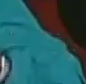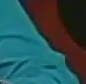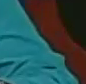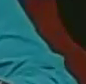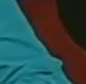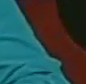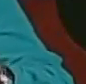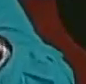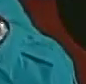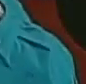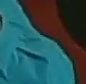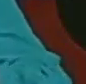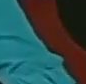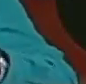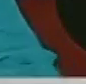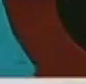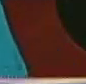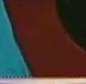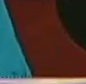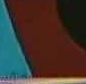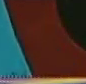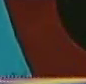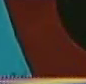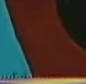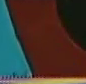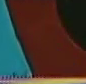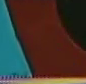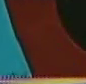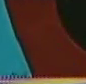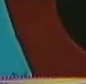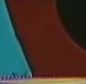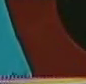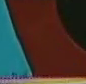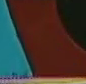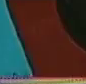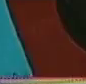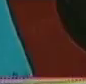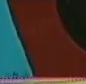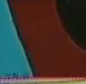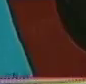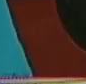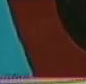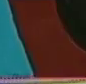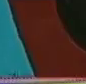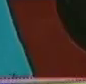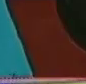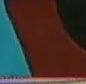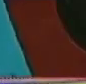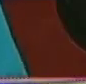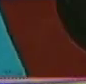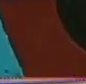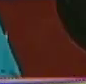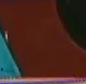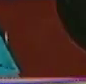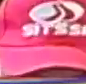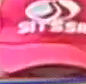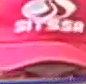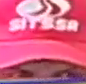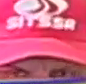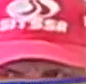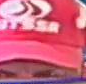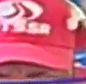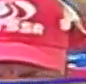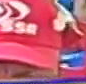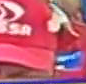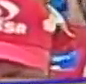tenga el milagro de tener su industria automotriz 100% productiva. Sí se puede, Venezuela. Vamos a lograrlo,